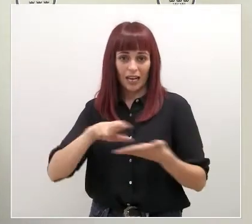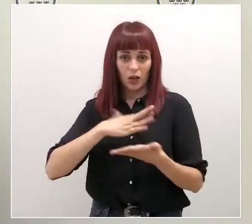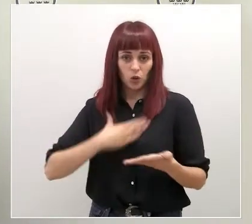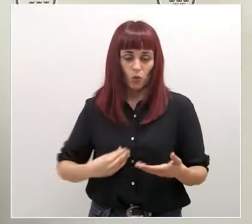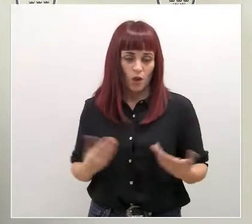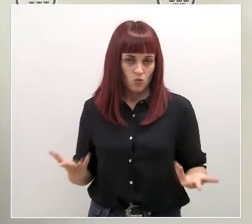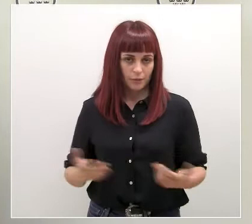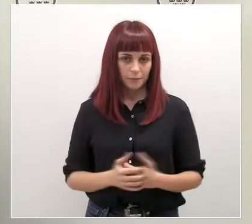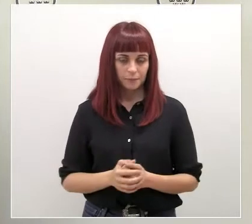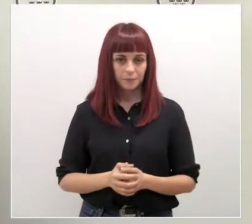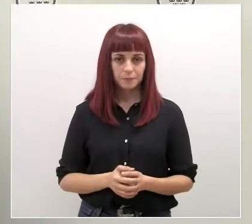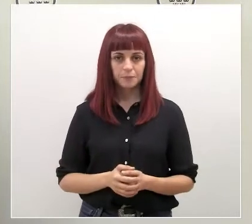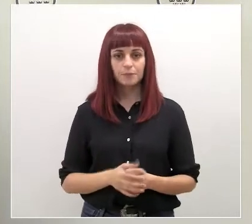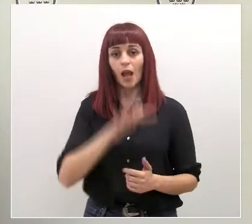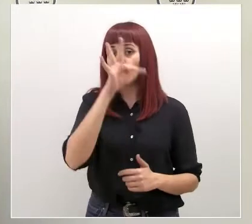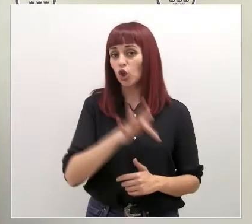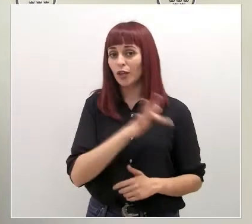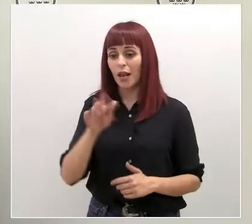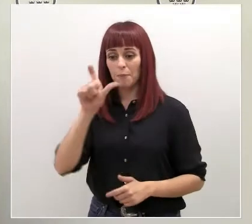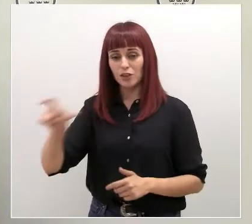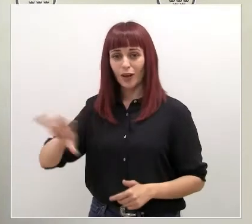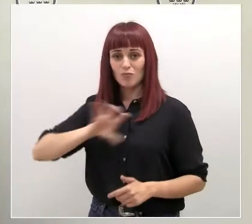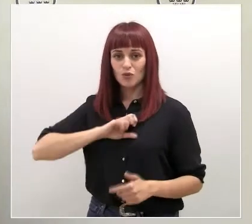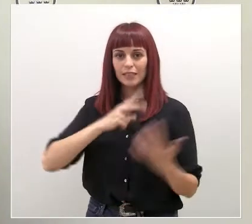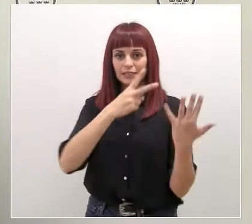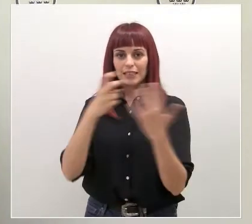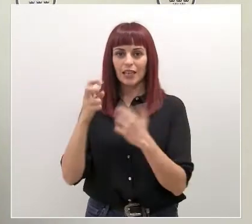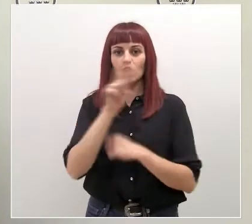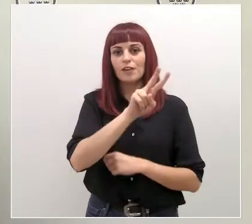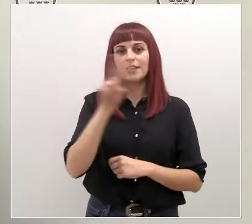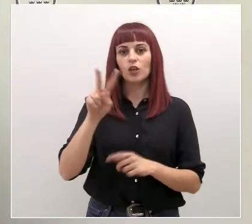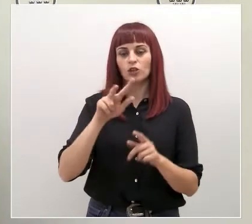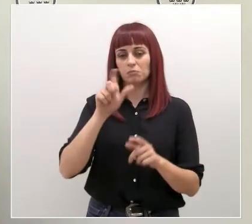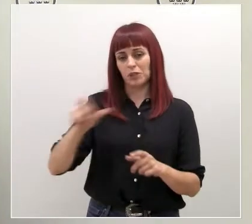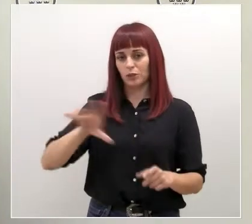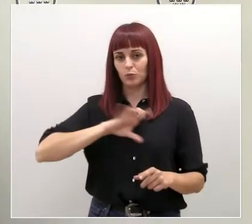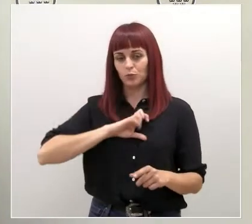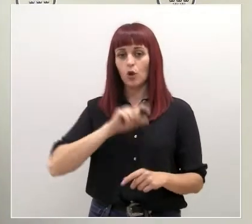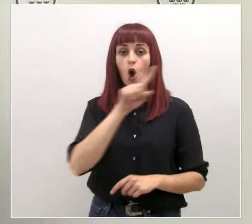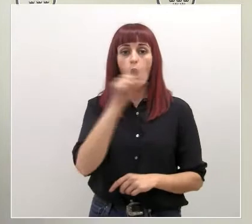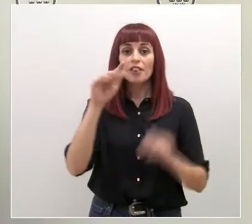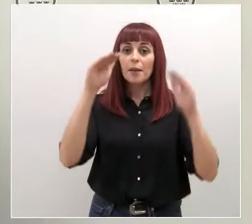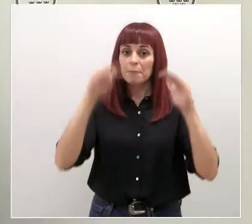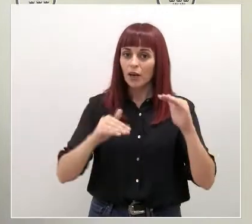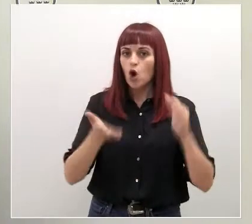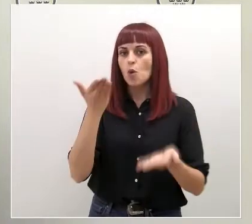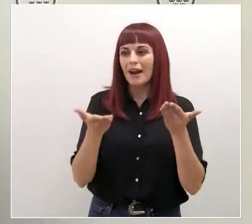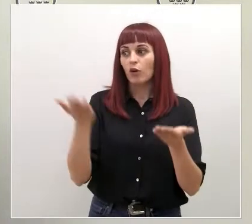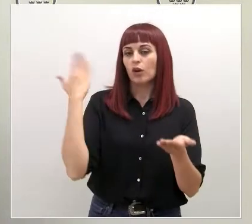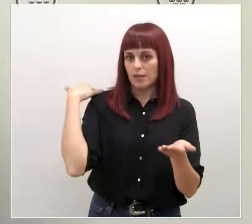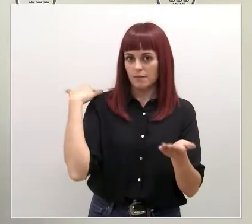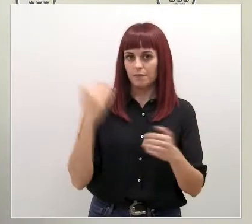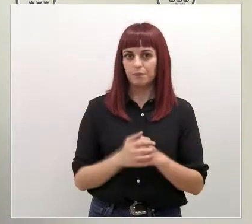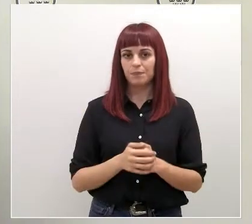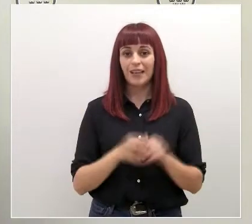las siguientes. El número total de casos activos es de 722 casos, 11 menos que el día anterior.